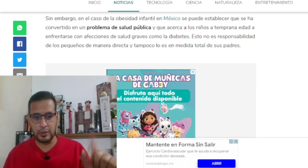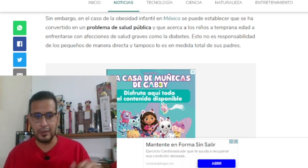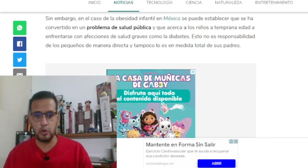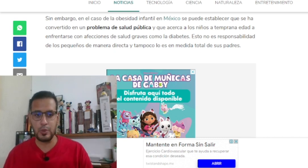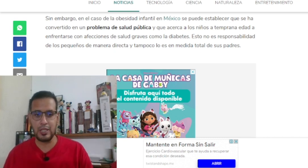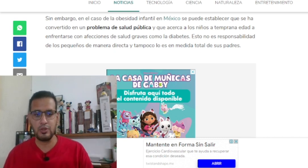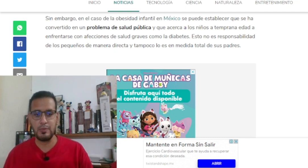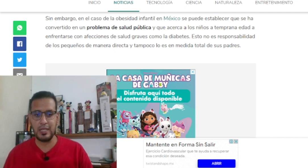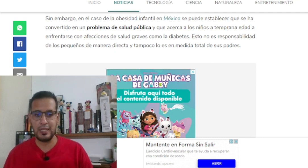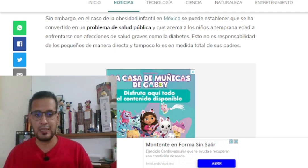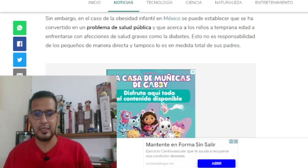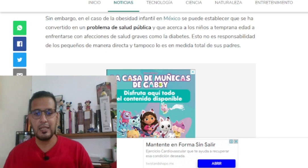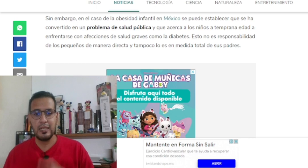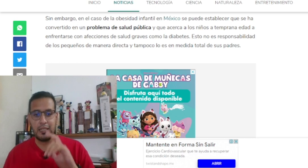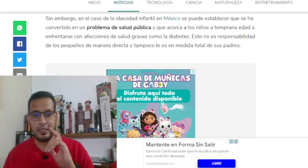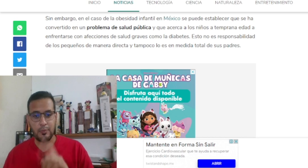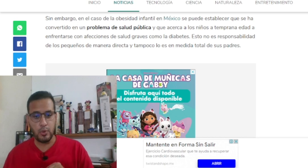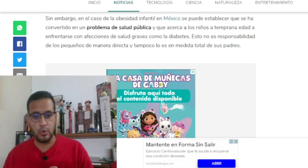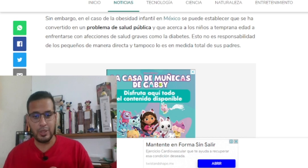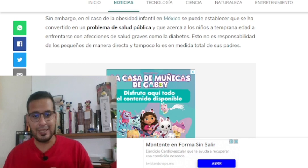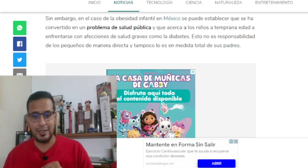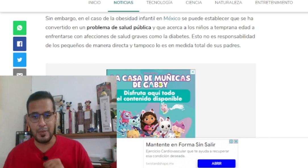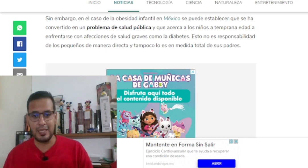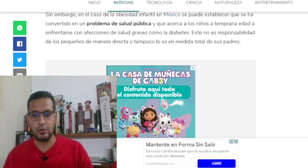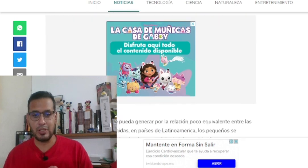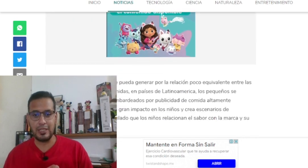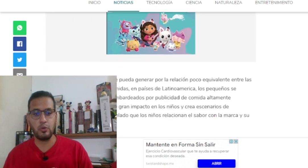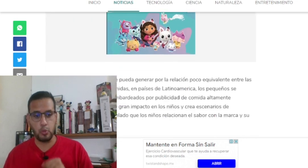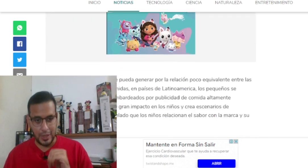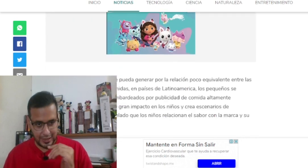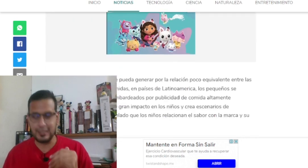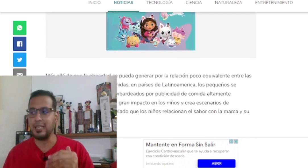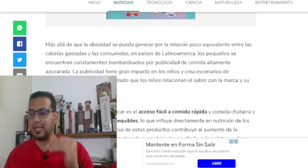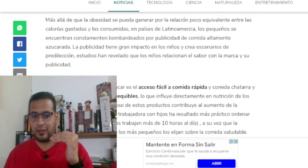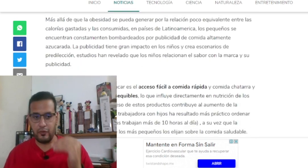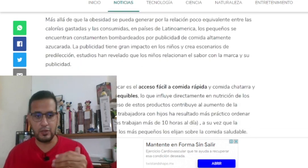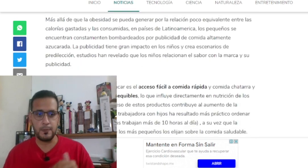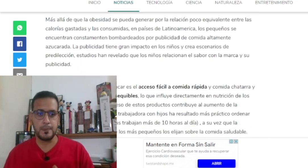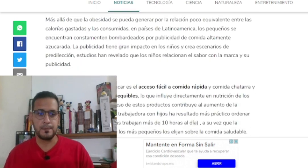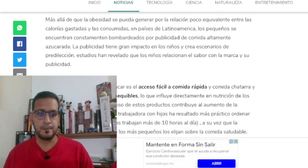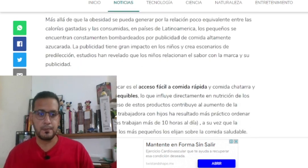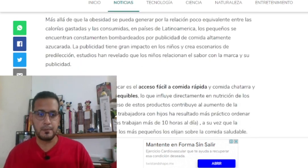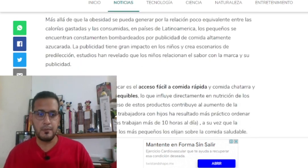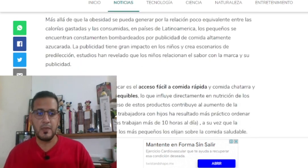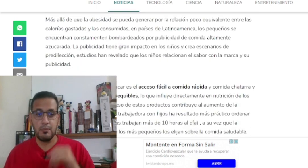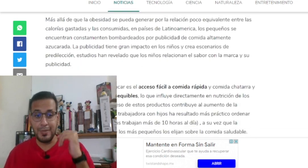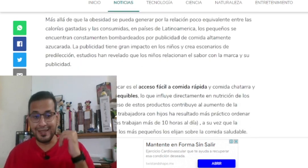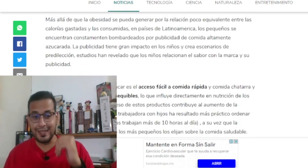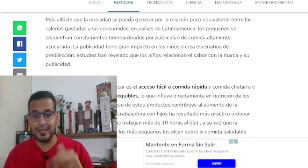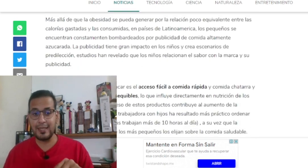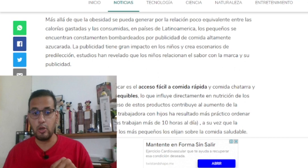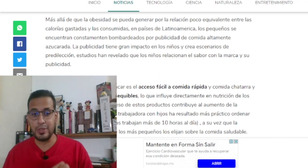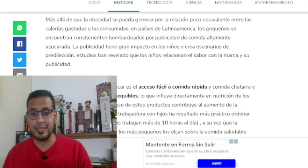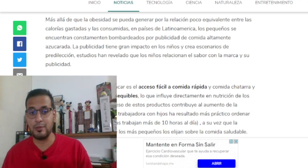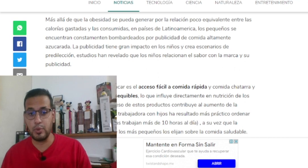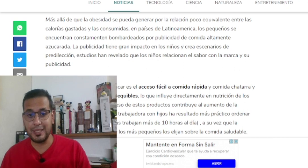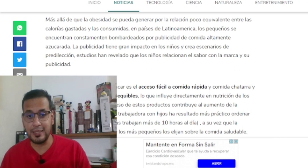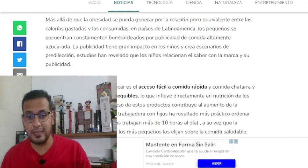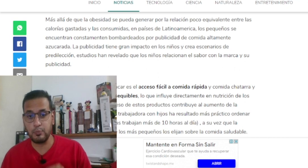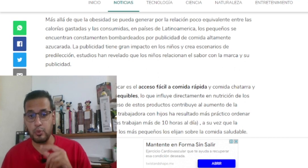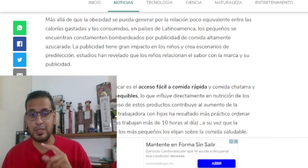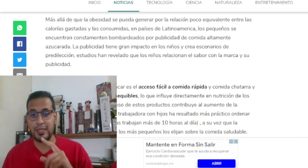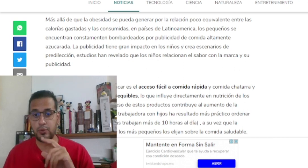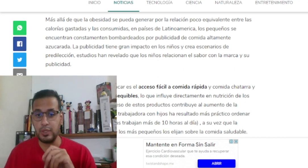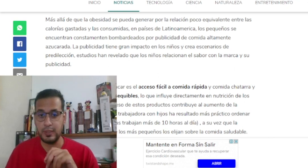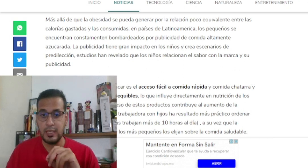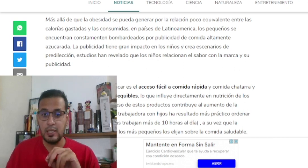no es responsabilidad de los pequeños de manera lenta y tampoco lo es en medida total de sus padres, en efecto. Más allá de que la obesidad se puede